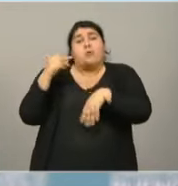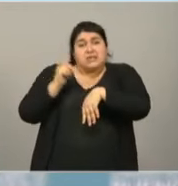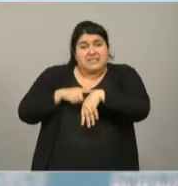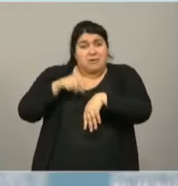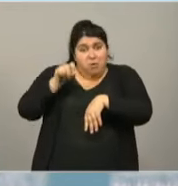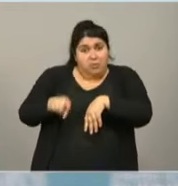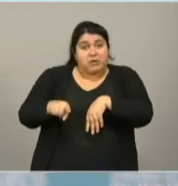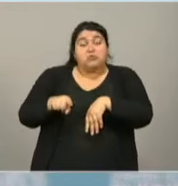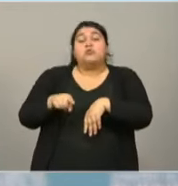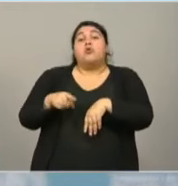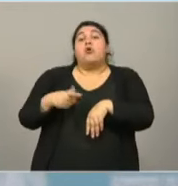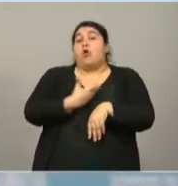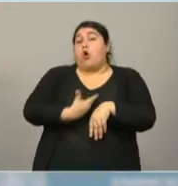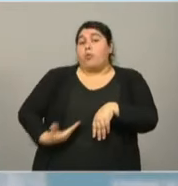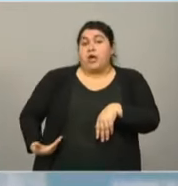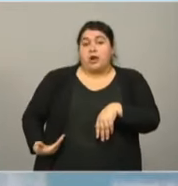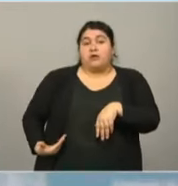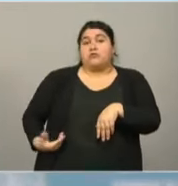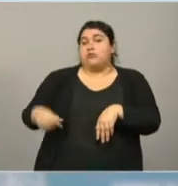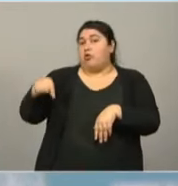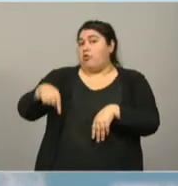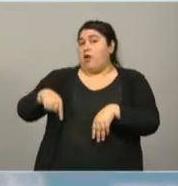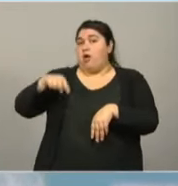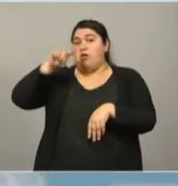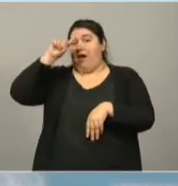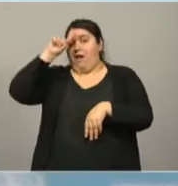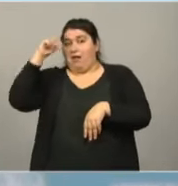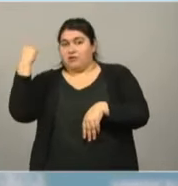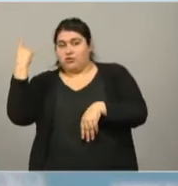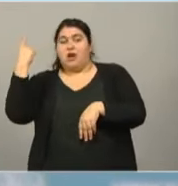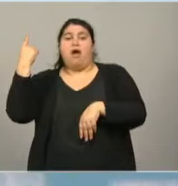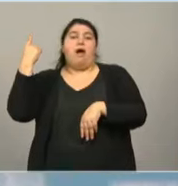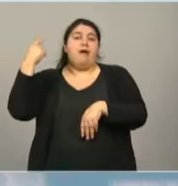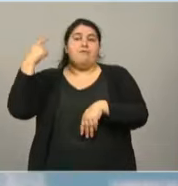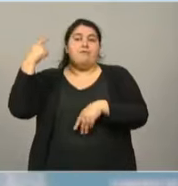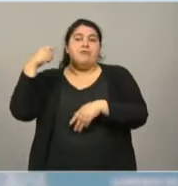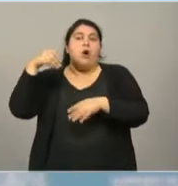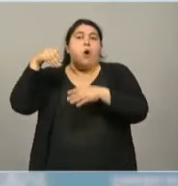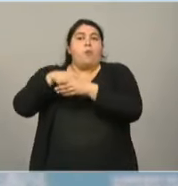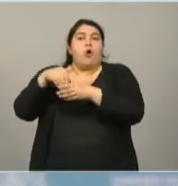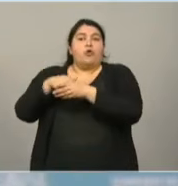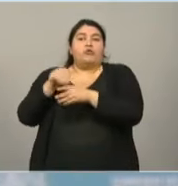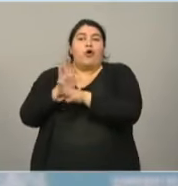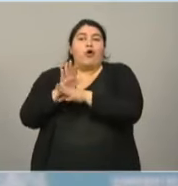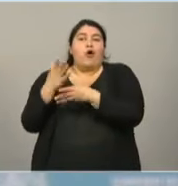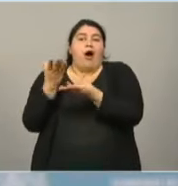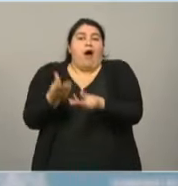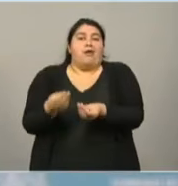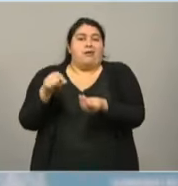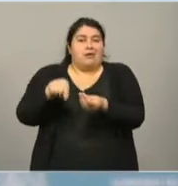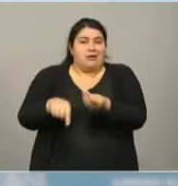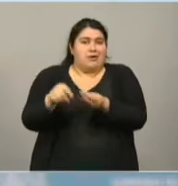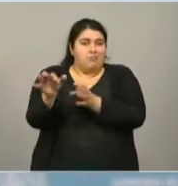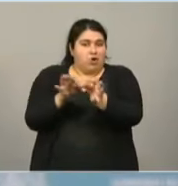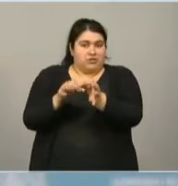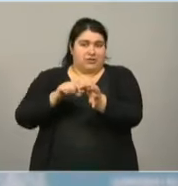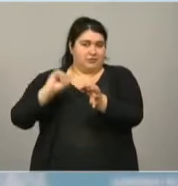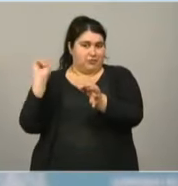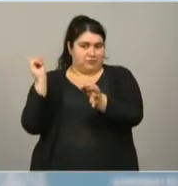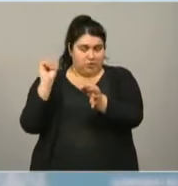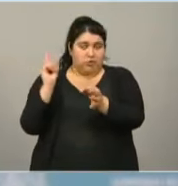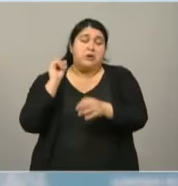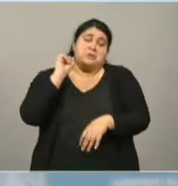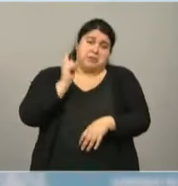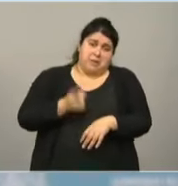donde el oficialismo no tiene los votos necesarios como para poder aprobar un proyecto por eso también es de